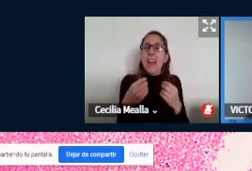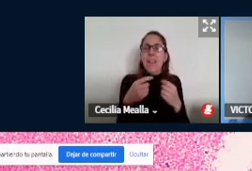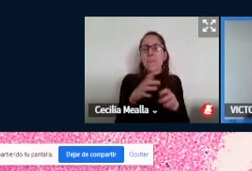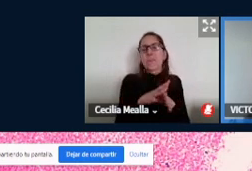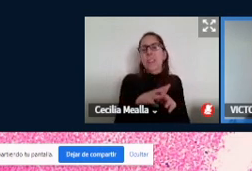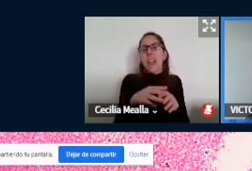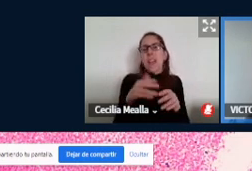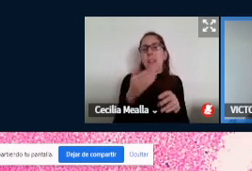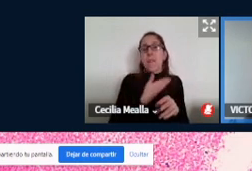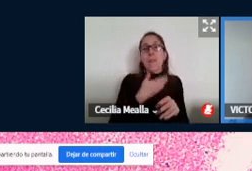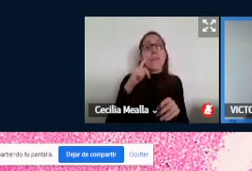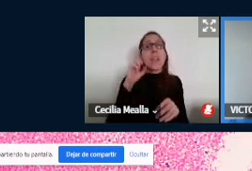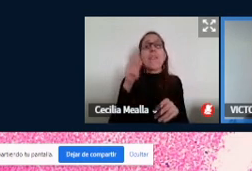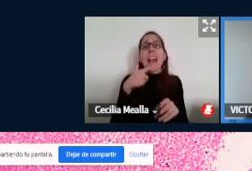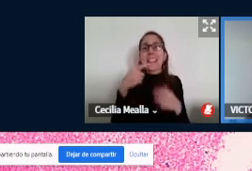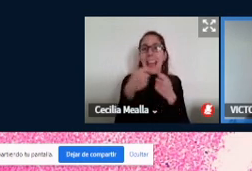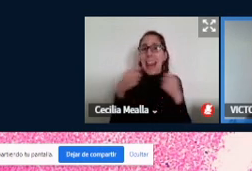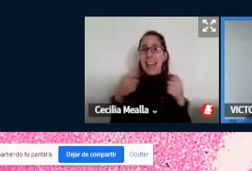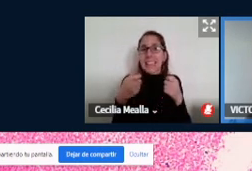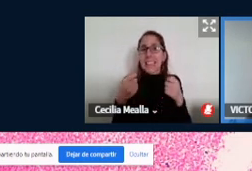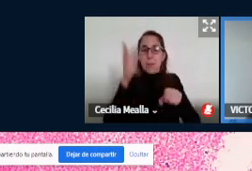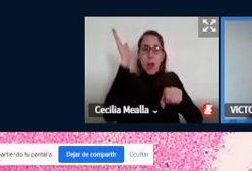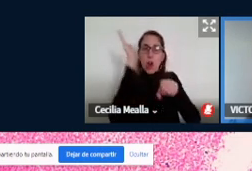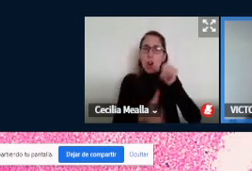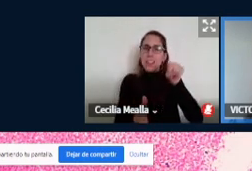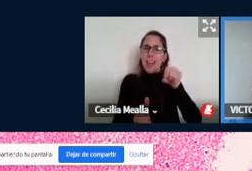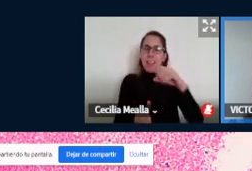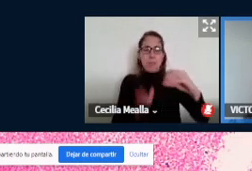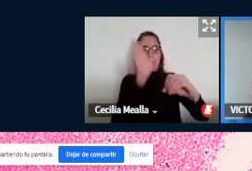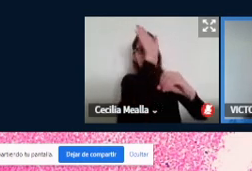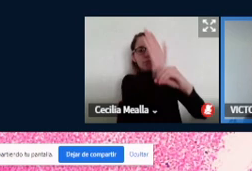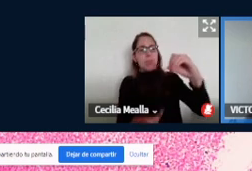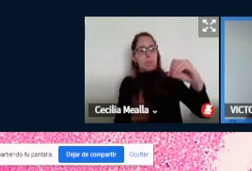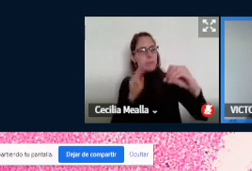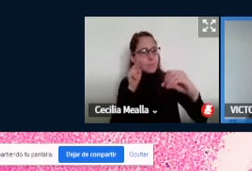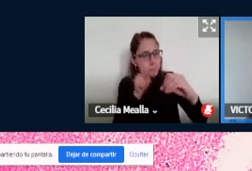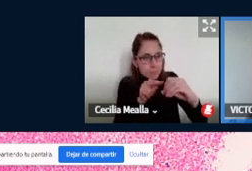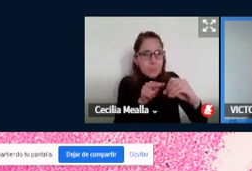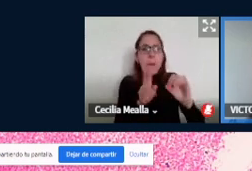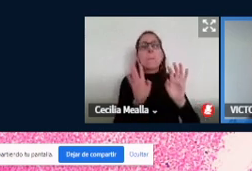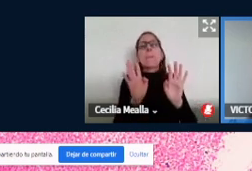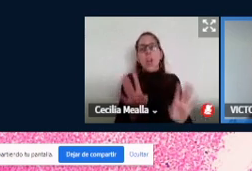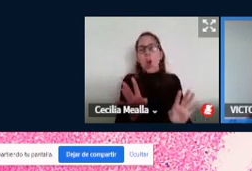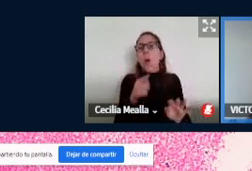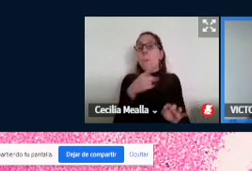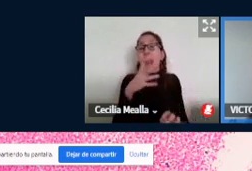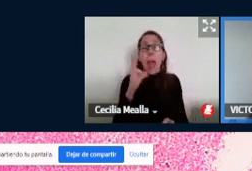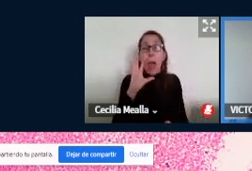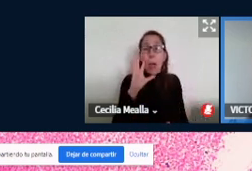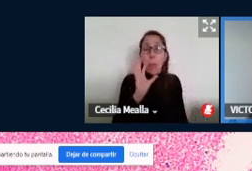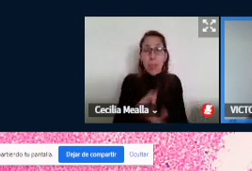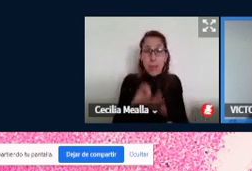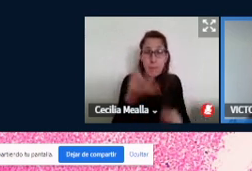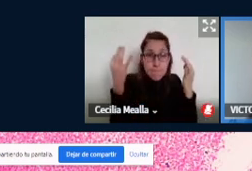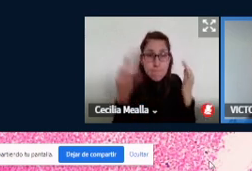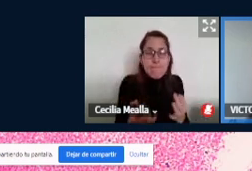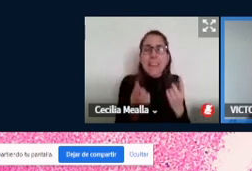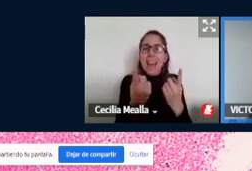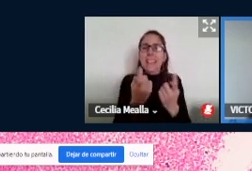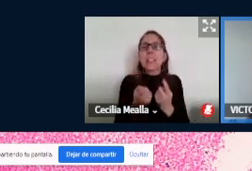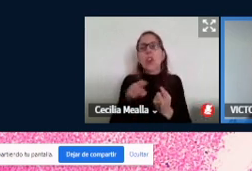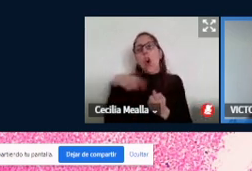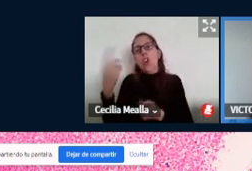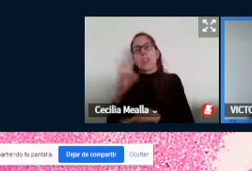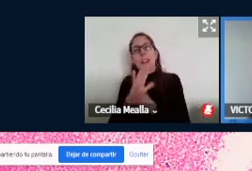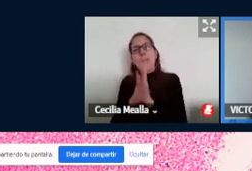transversalmente. Para decir realmente que son fibras elásticas, tendríamos que hacer otra coloración, que no es HIE, sino